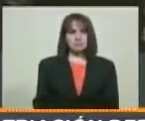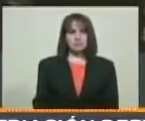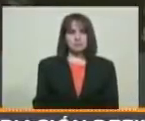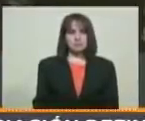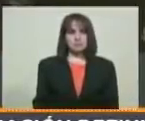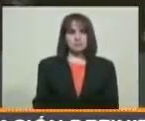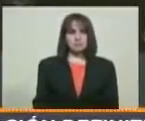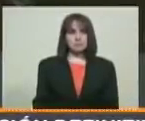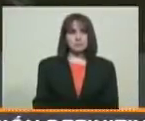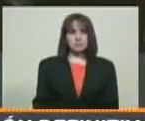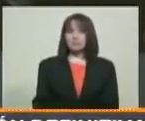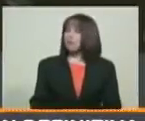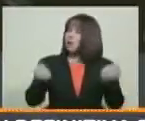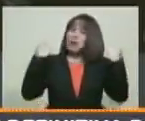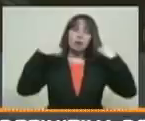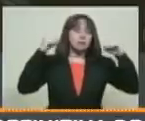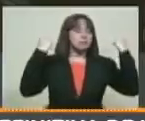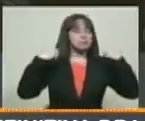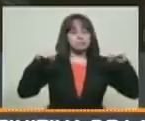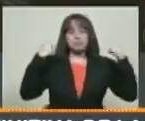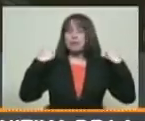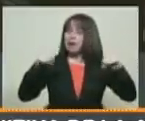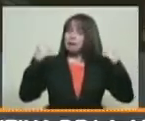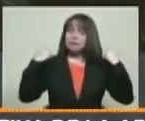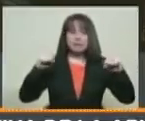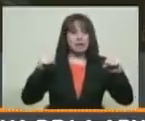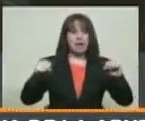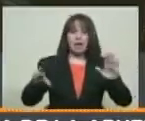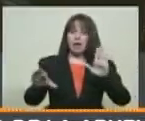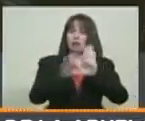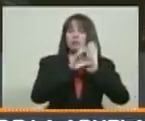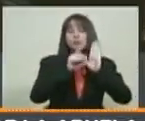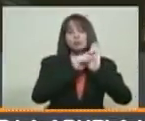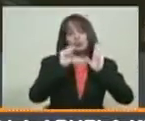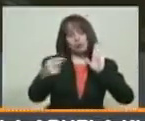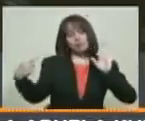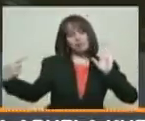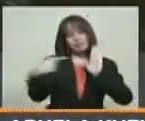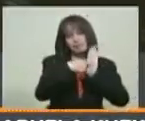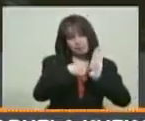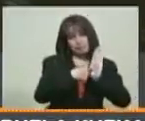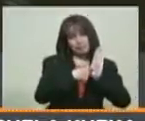En el ejercicio pleno de la soberanía constitucional.